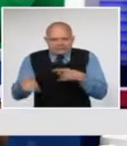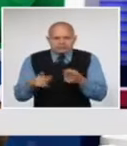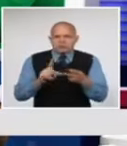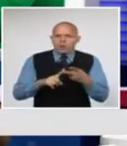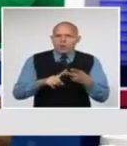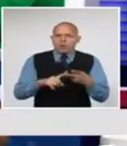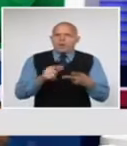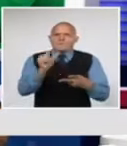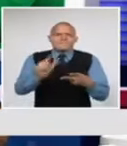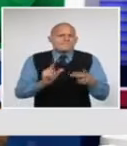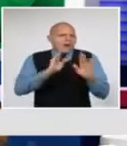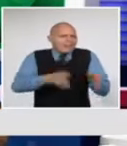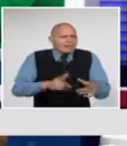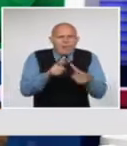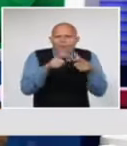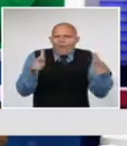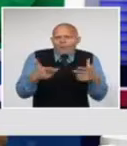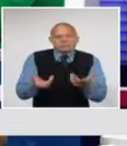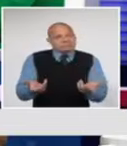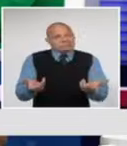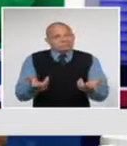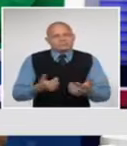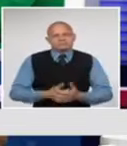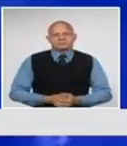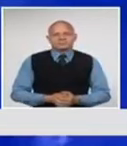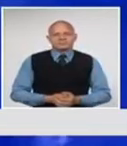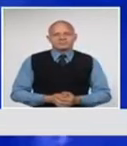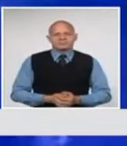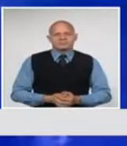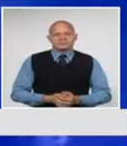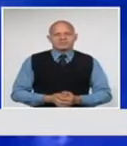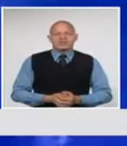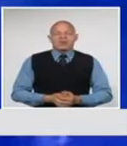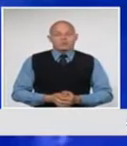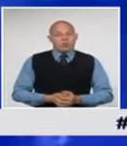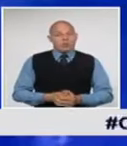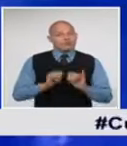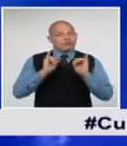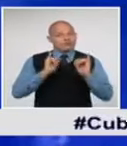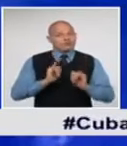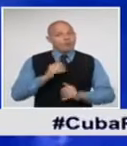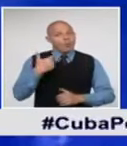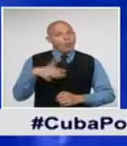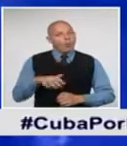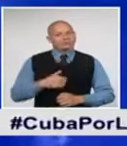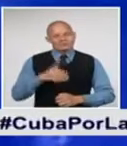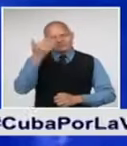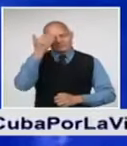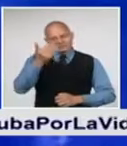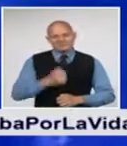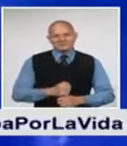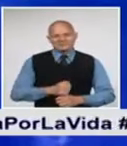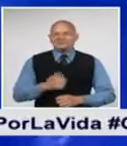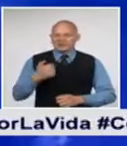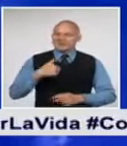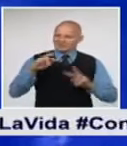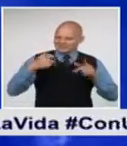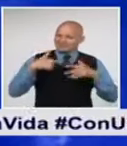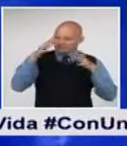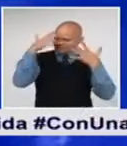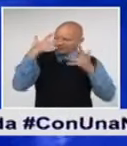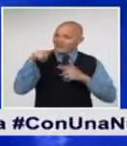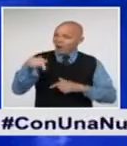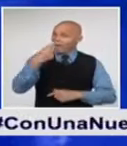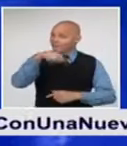mundo. Este es el comportamiento, Gisela. Muchísimas gracias, doctor, por toda la información. Lo volvemos a felicitar en el Día de los Trabajadores porque